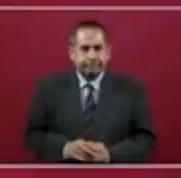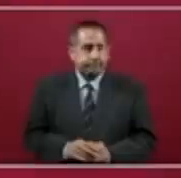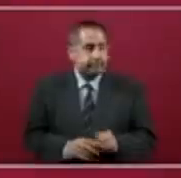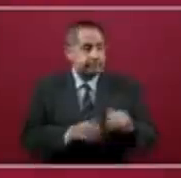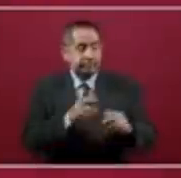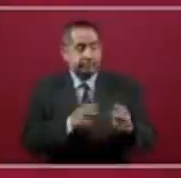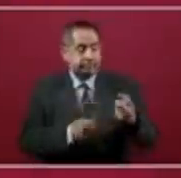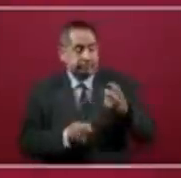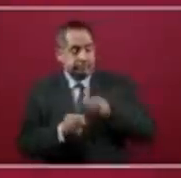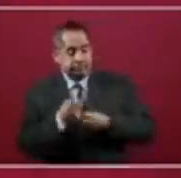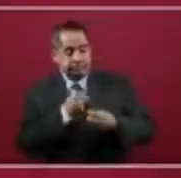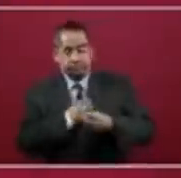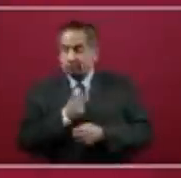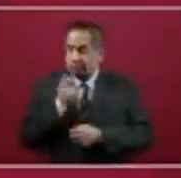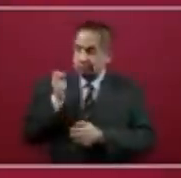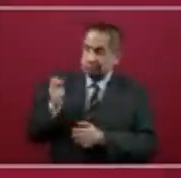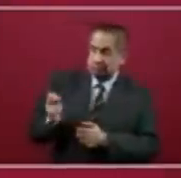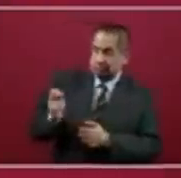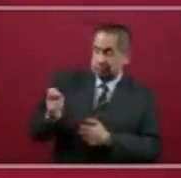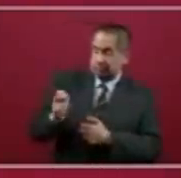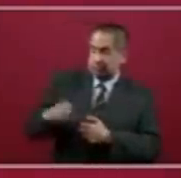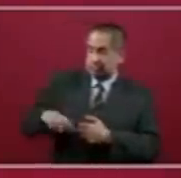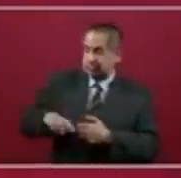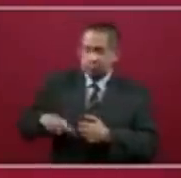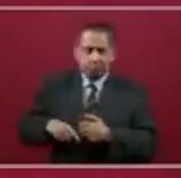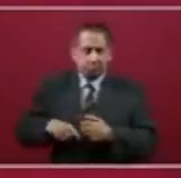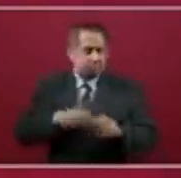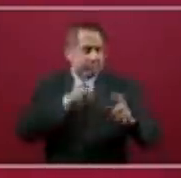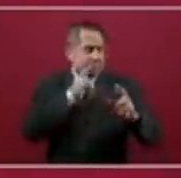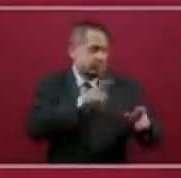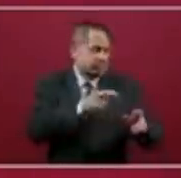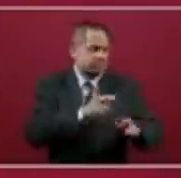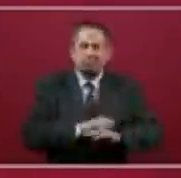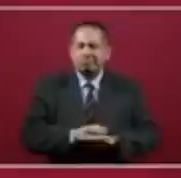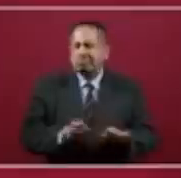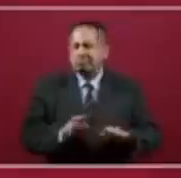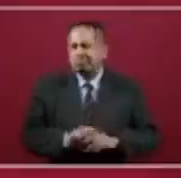señalamientos o cuestionamientos al gobierno.